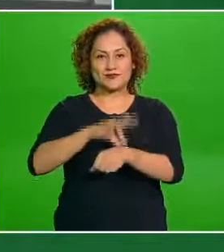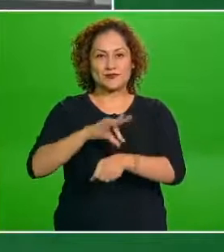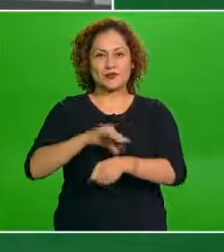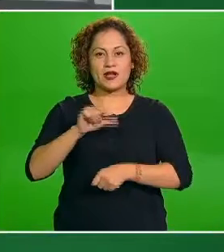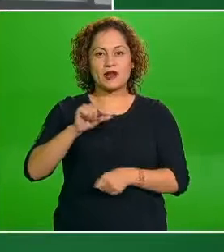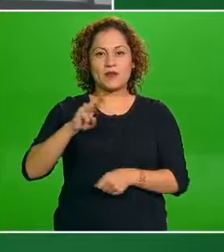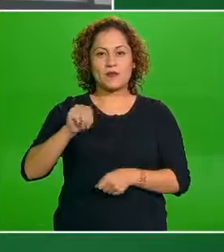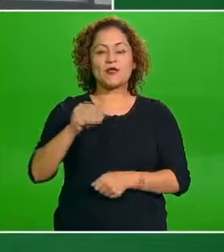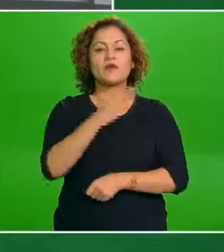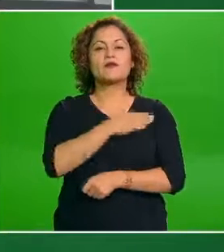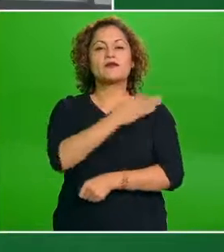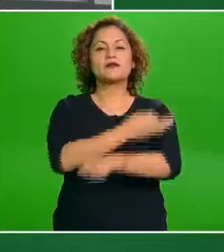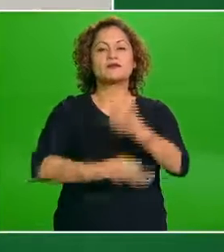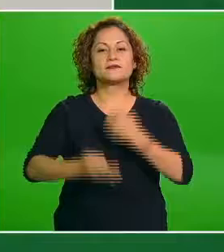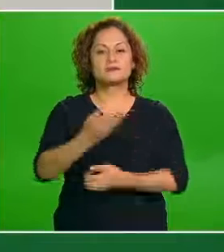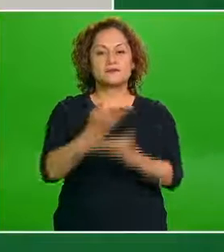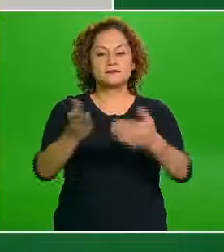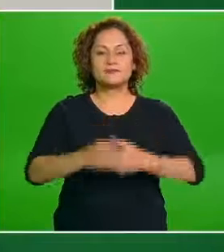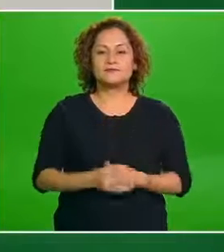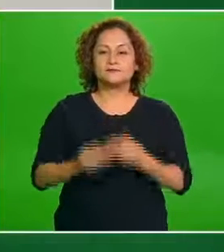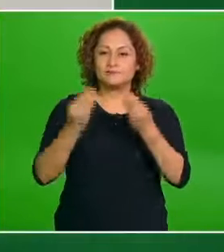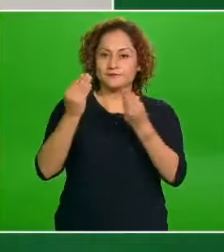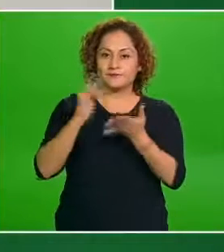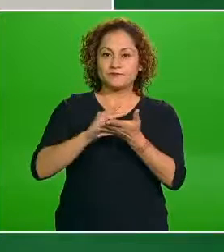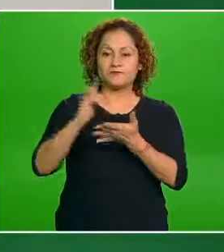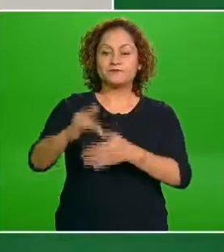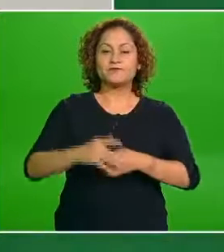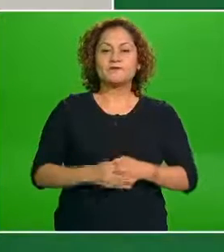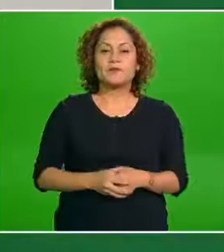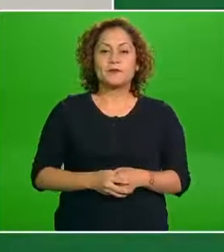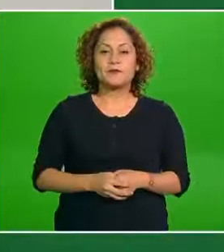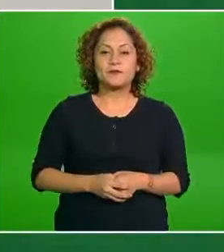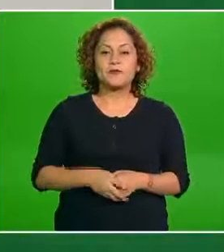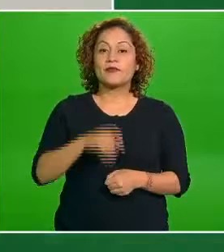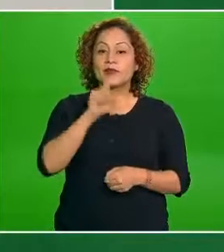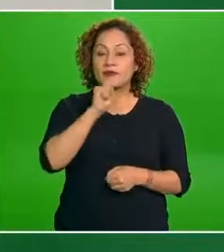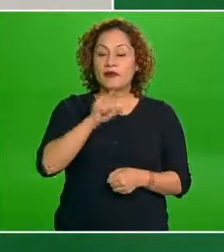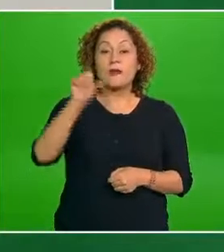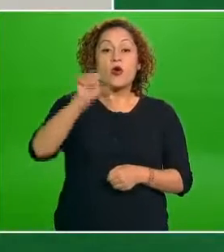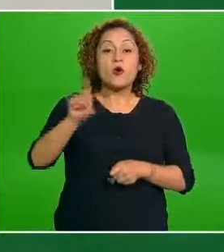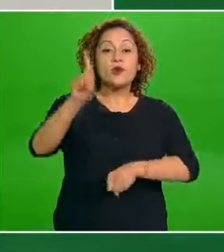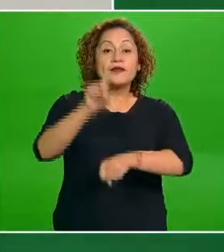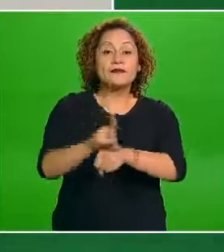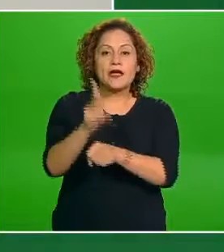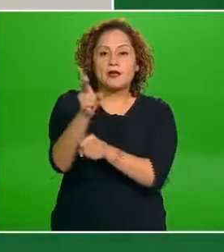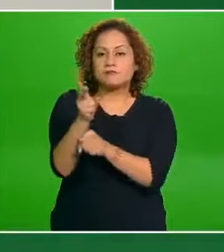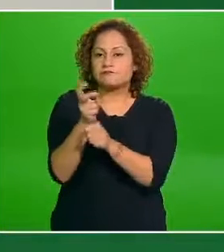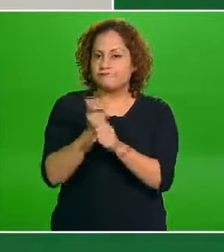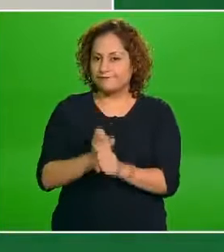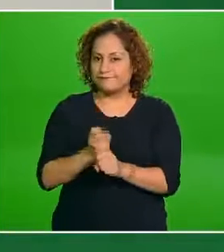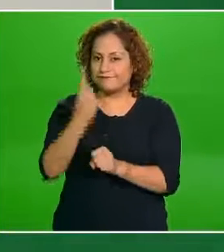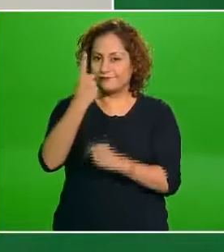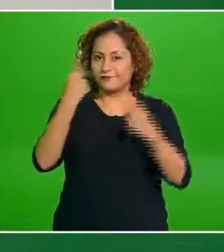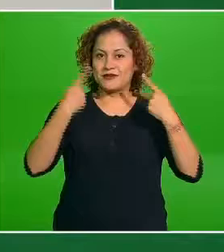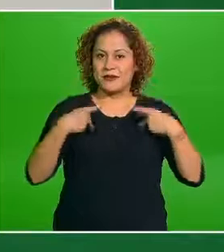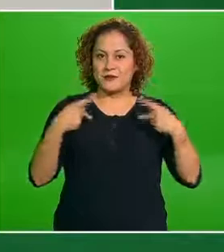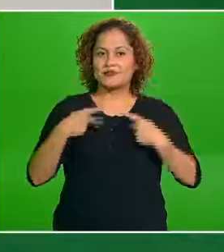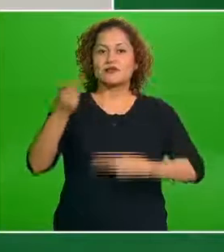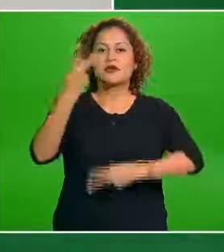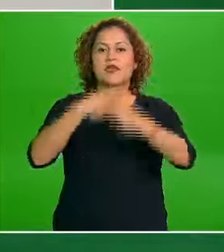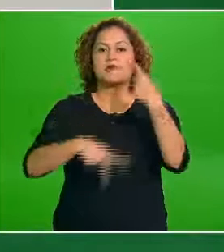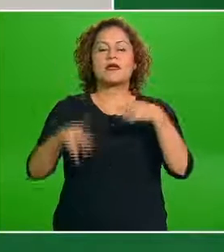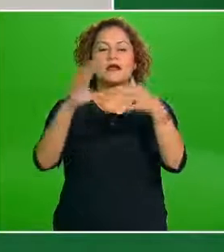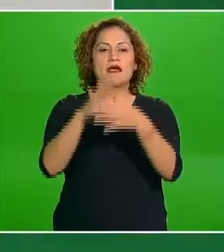tardes a todas y todos. Muchas gracias. Y así también hoy día tenemos un invitado especial que estará compartiendo con nosotros un componente